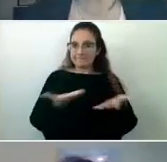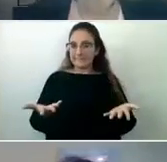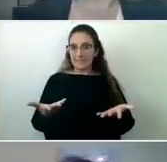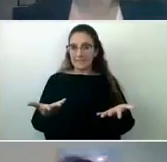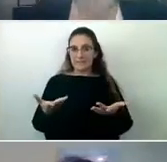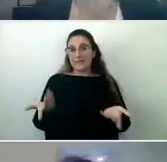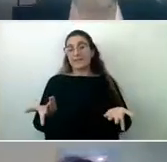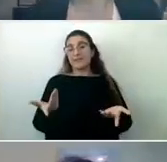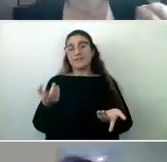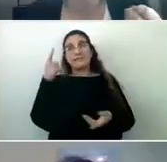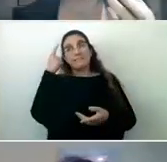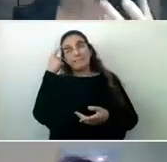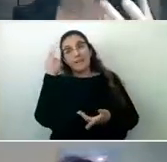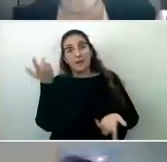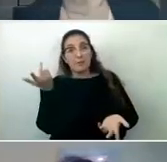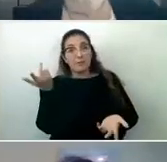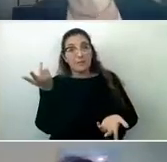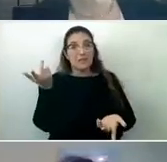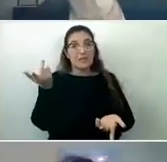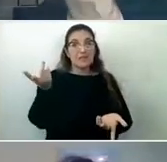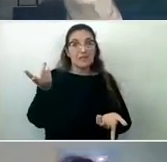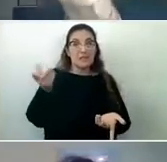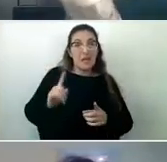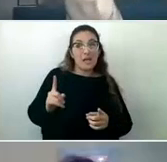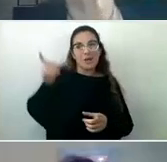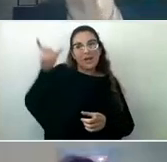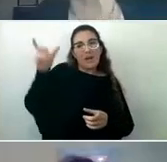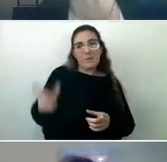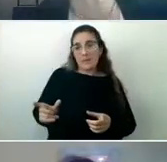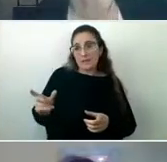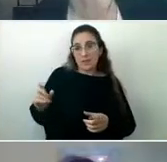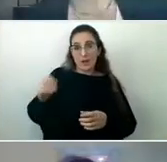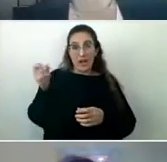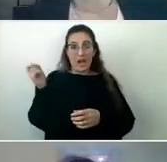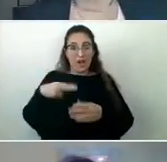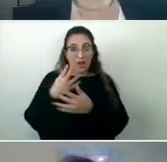considera ni tiene presente a las personas con discapacidad, porque en realidad